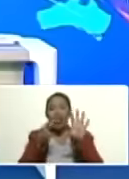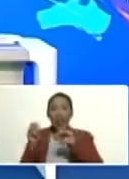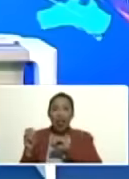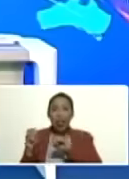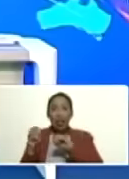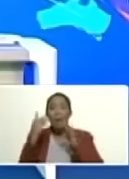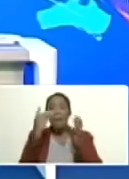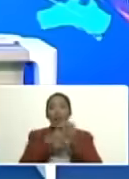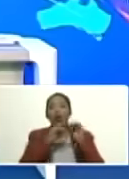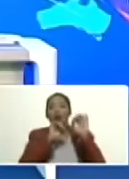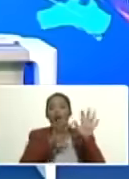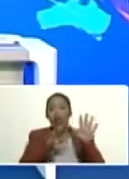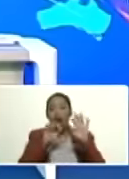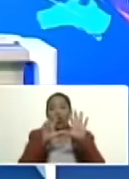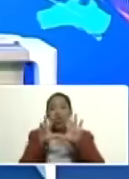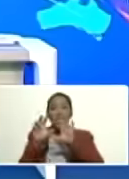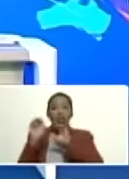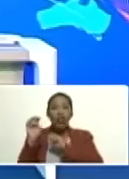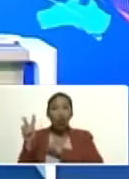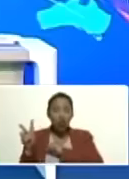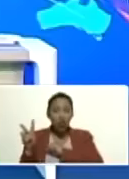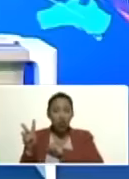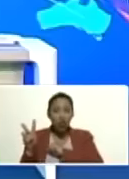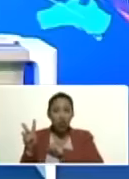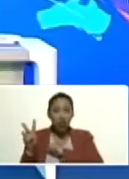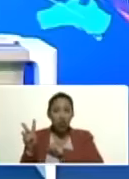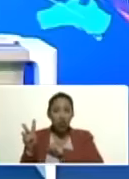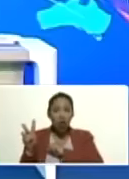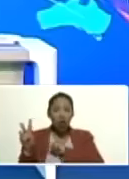1970-1982, la figura de los buenos oficios,